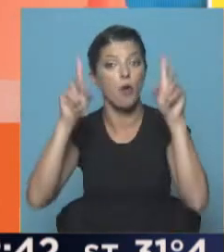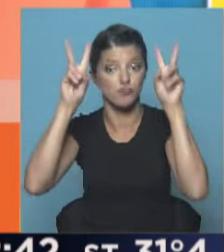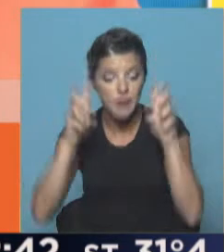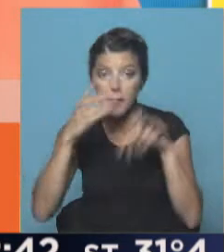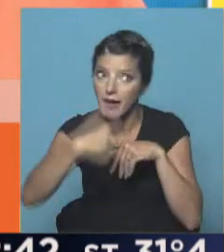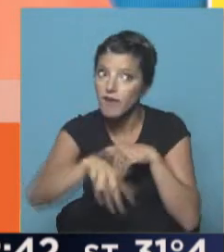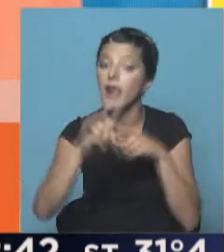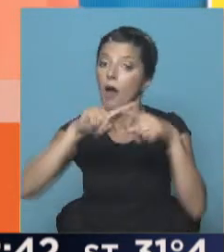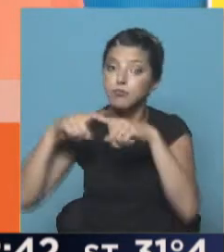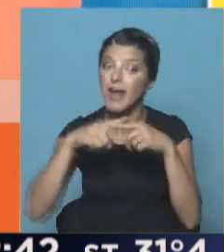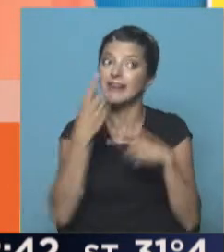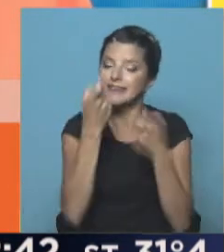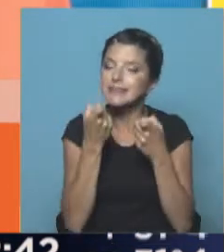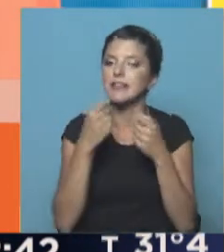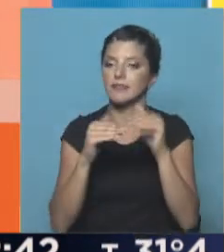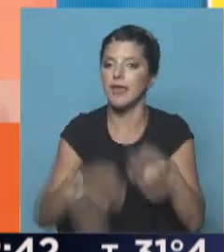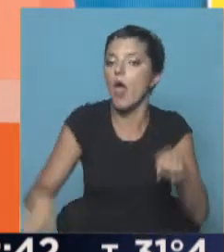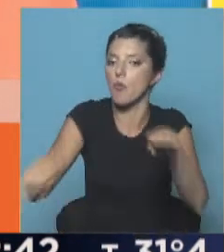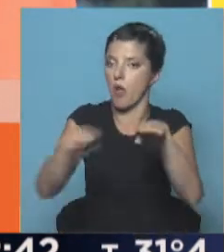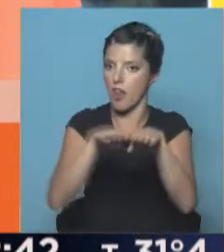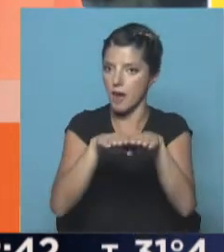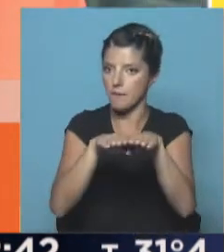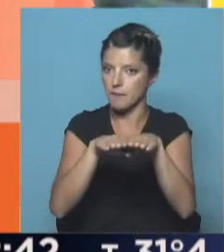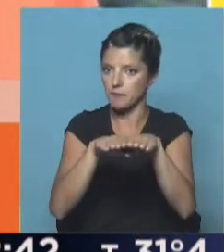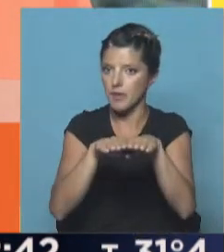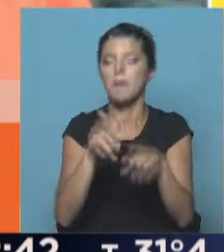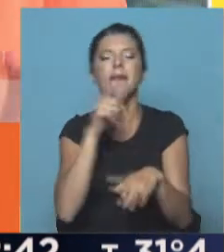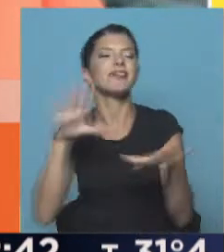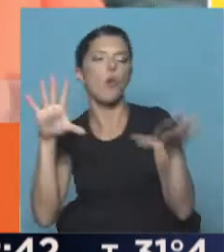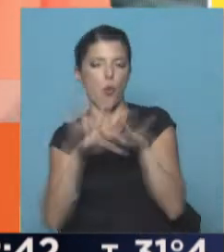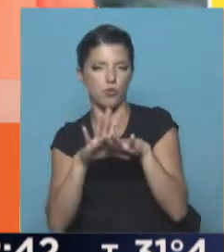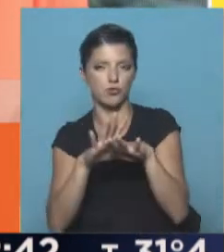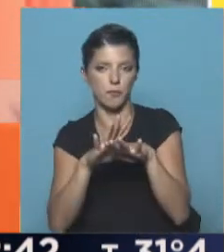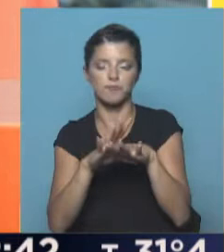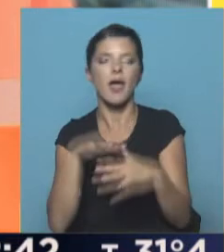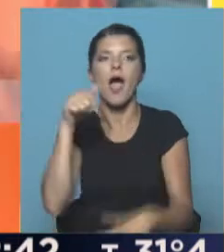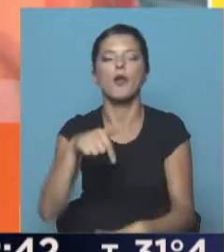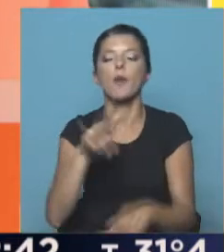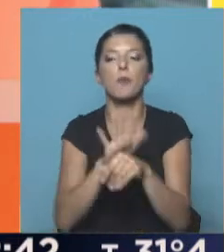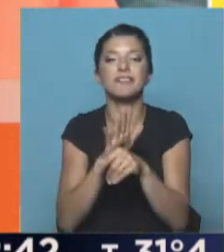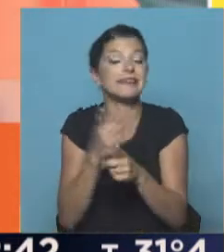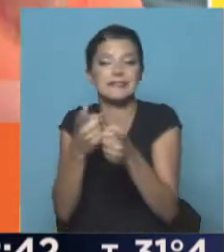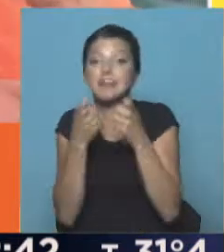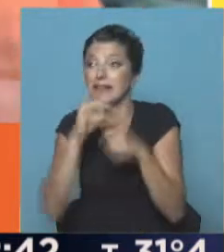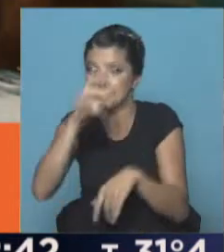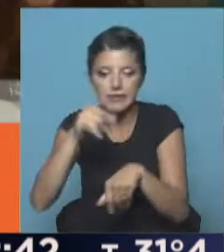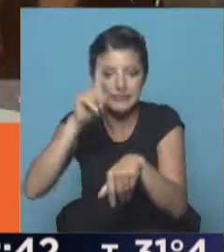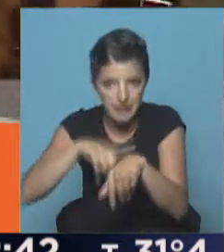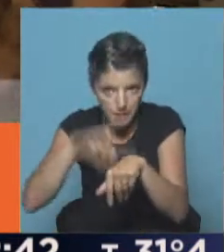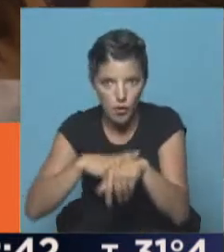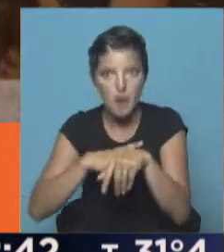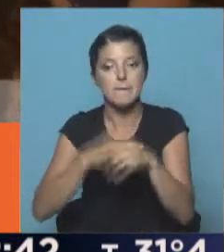en general hay varios temas y por eso la flecha no me parece casual es decir hubo como una necesidad de un tiempo para poder